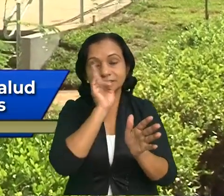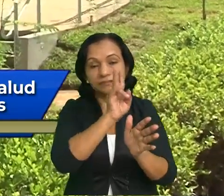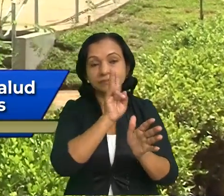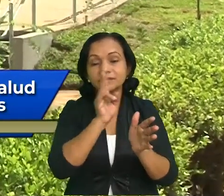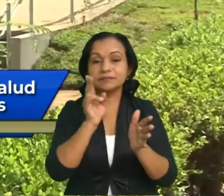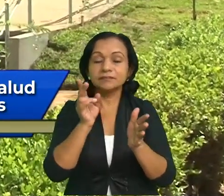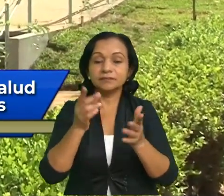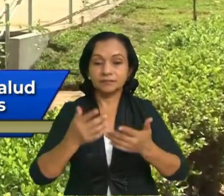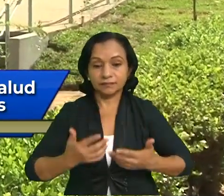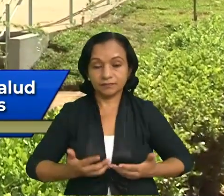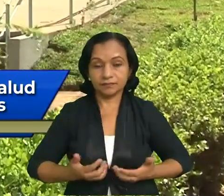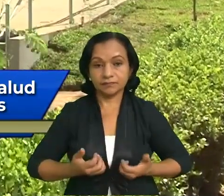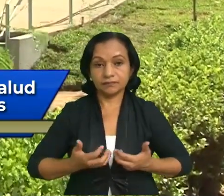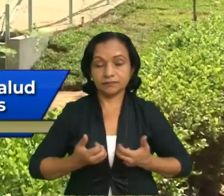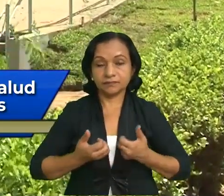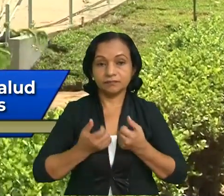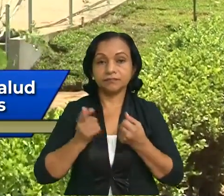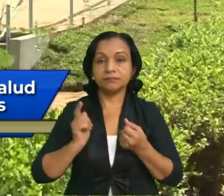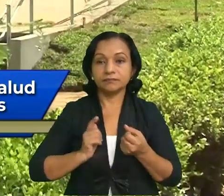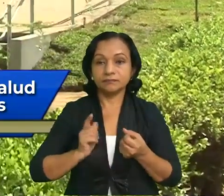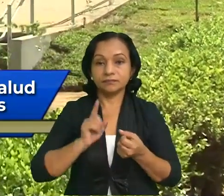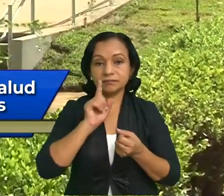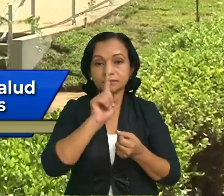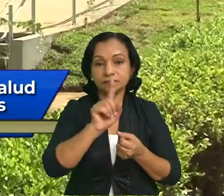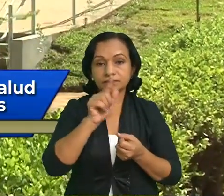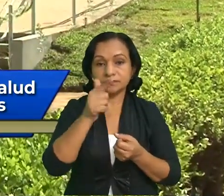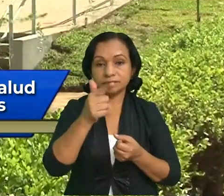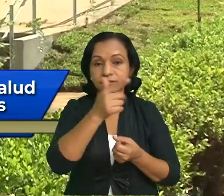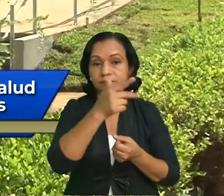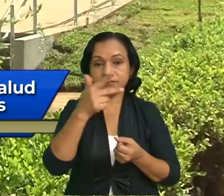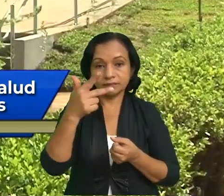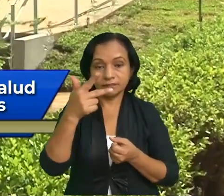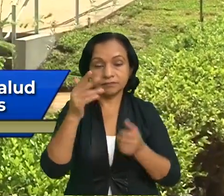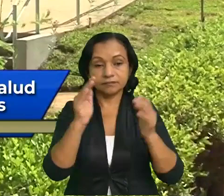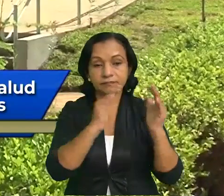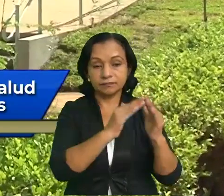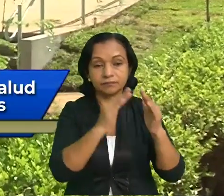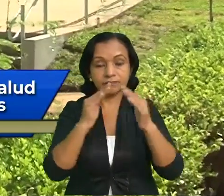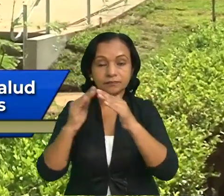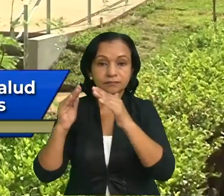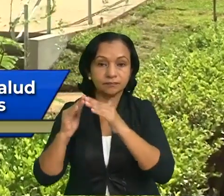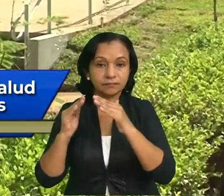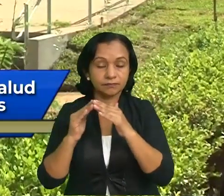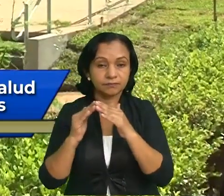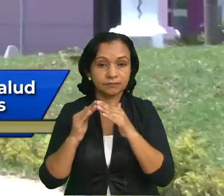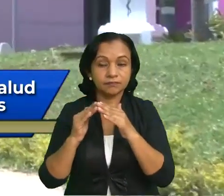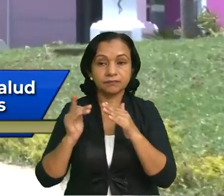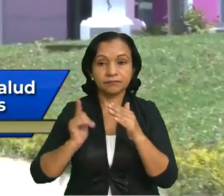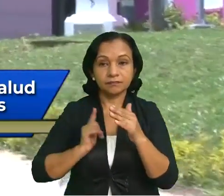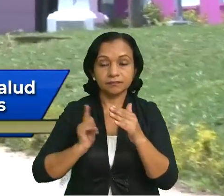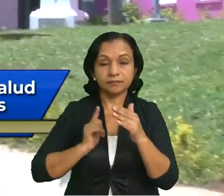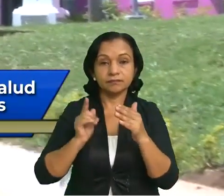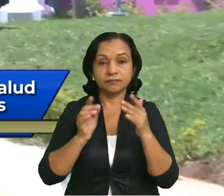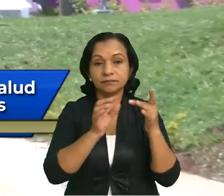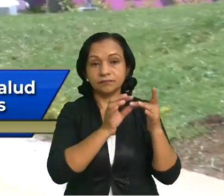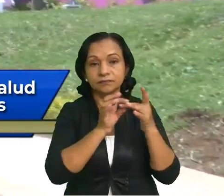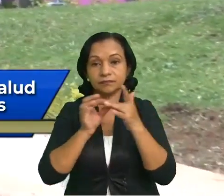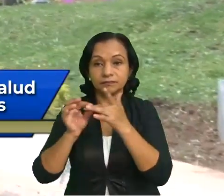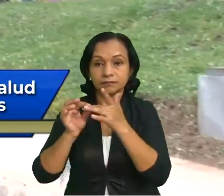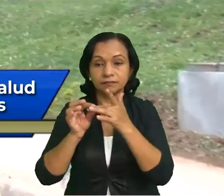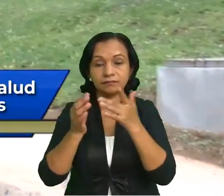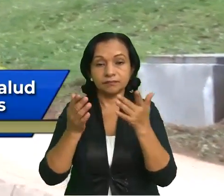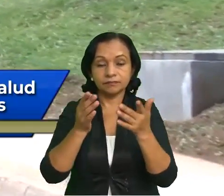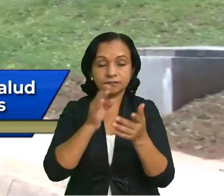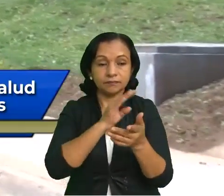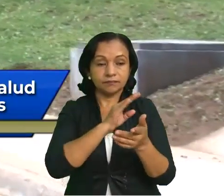oncológico y tenemos también 178 casas maternas y aquí tenemos otra parte especializada en todo lo que es el